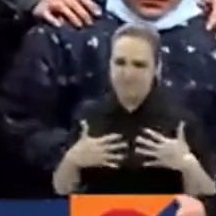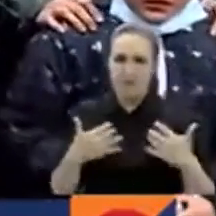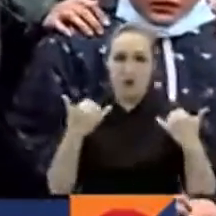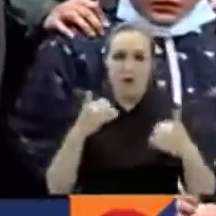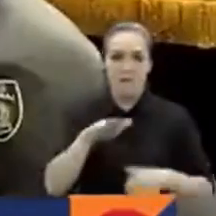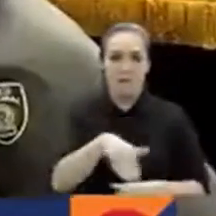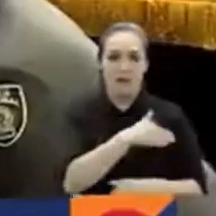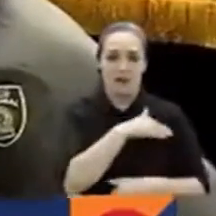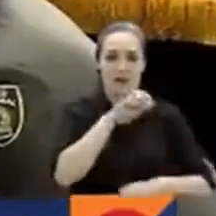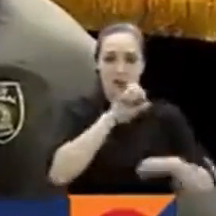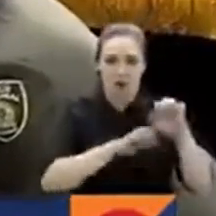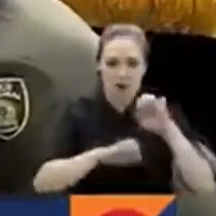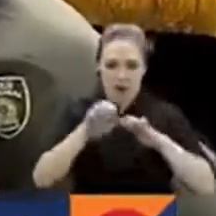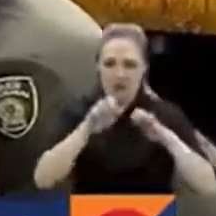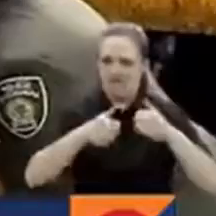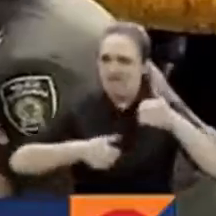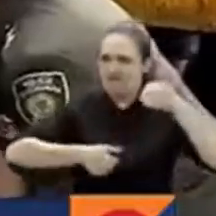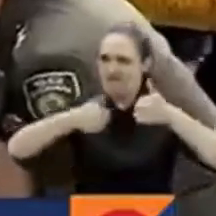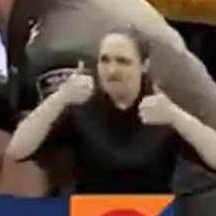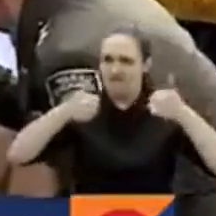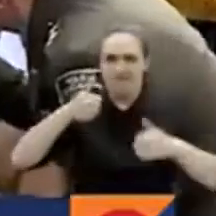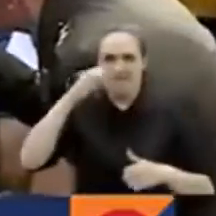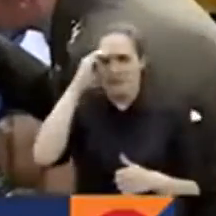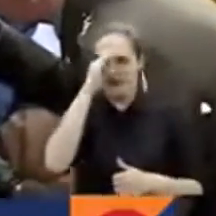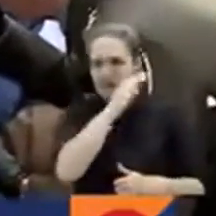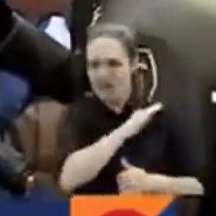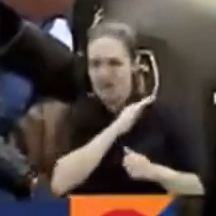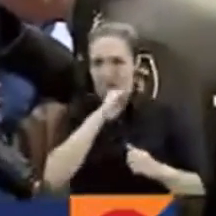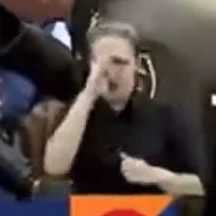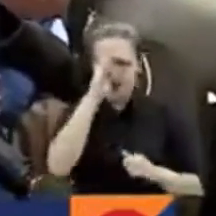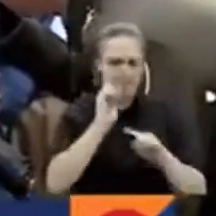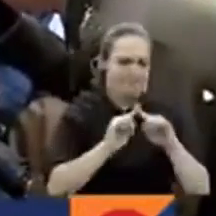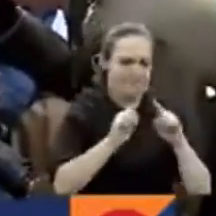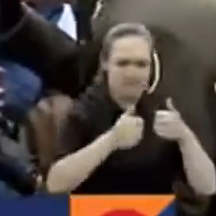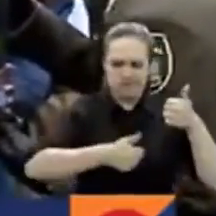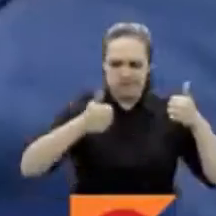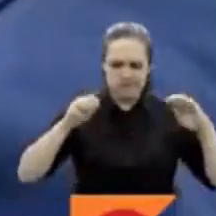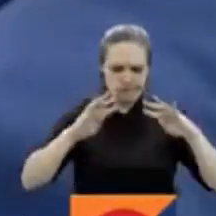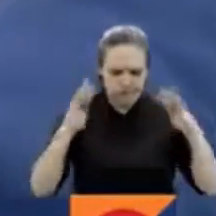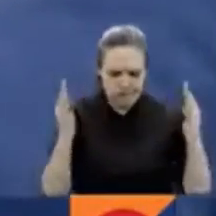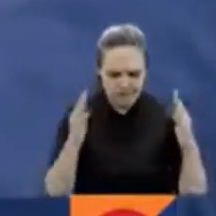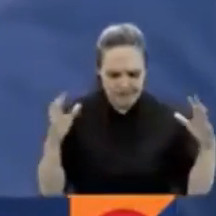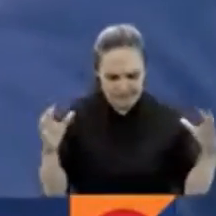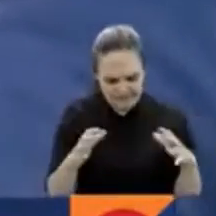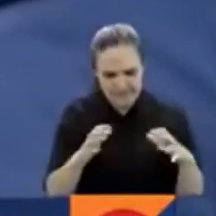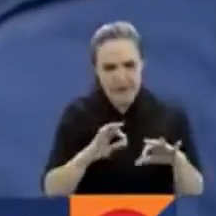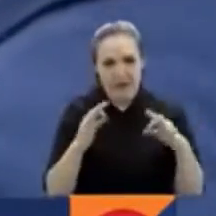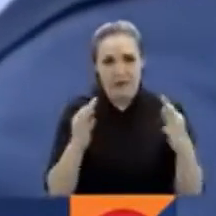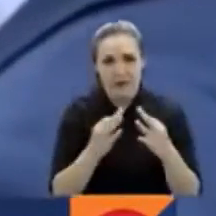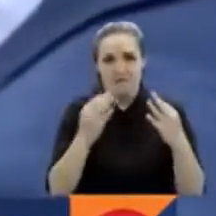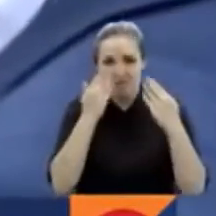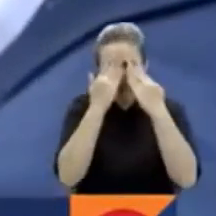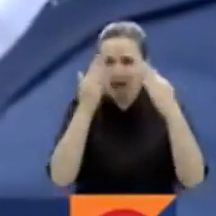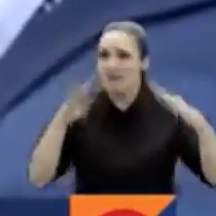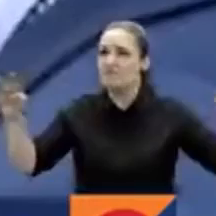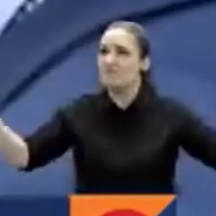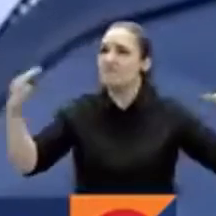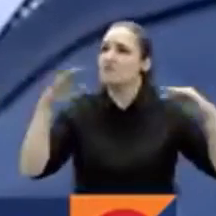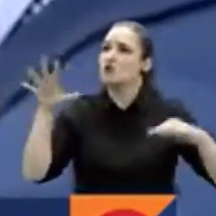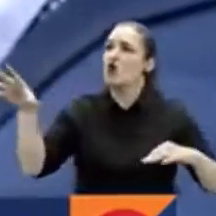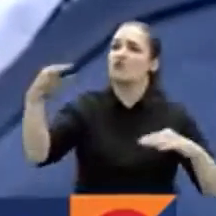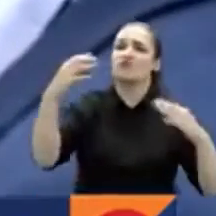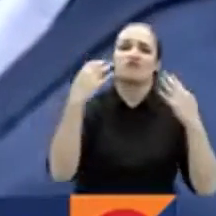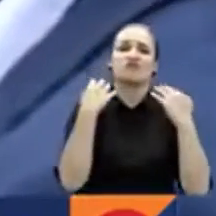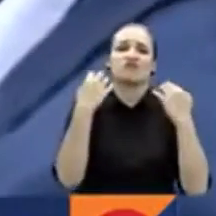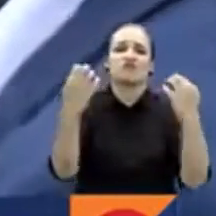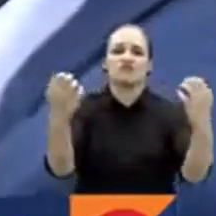de Defensa, toda la cúpula militar y de la policía también acompañaron a los familiares y frente a cientos de integrantes de la fuerza